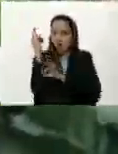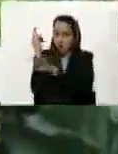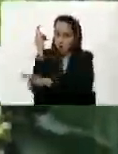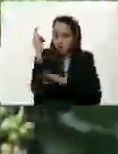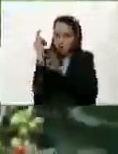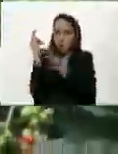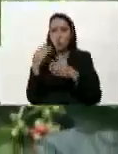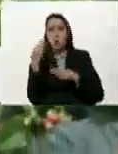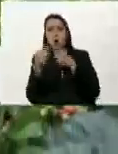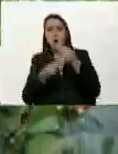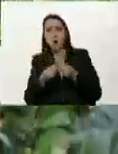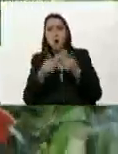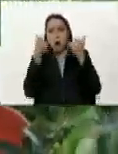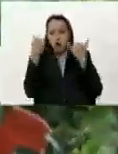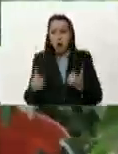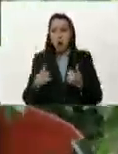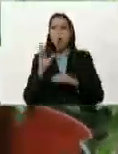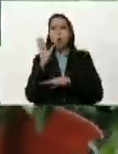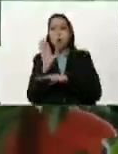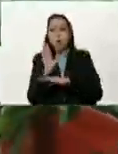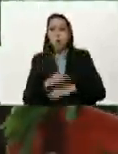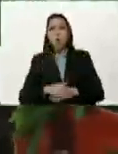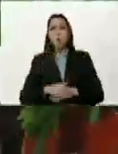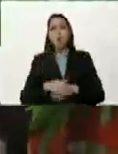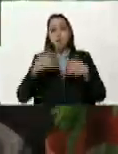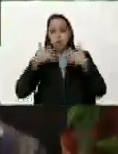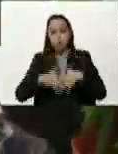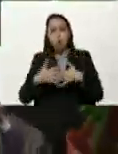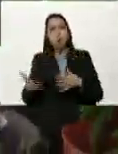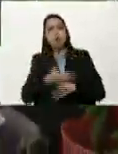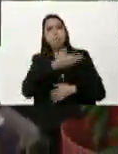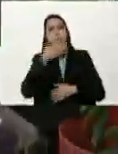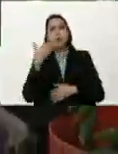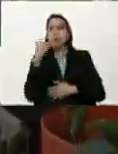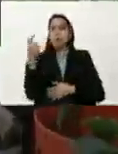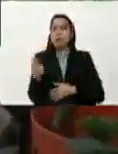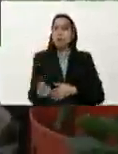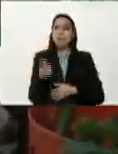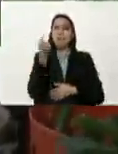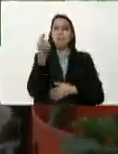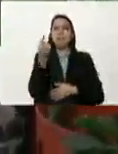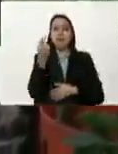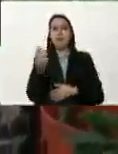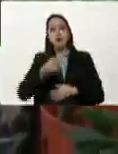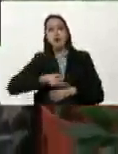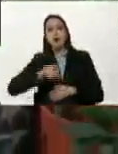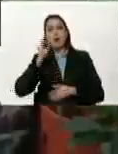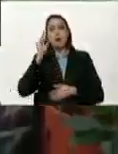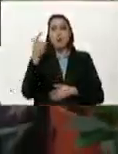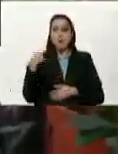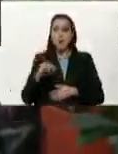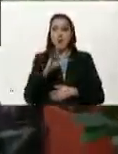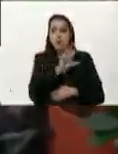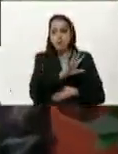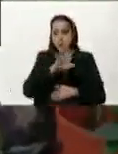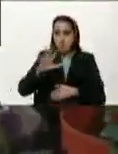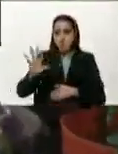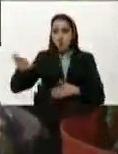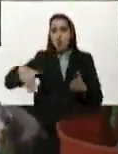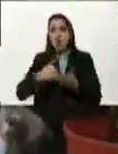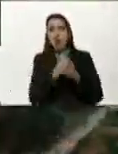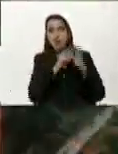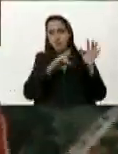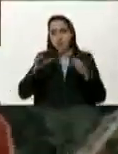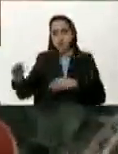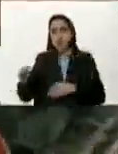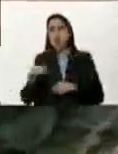está certificada aquí nuestra finca de unidad de producción como una de las mejores semillas donde dan 55 a 60 quintales